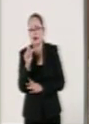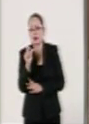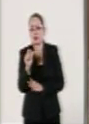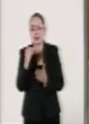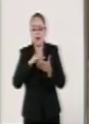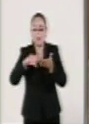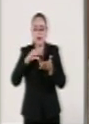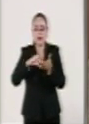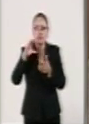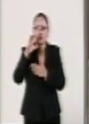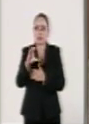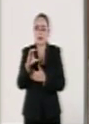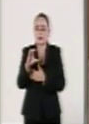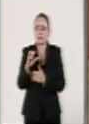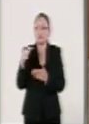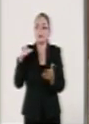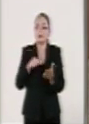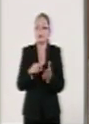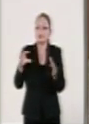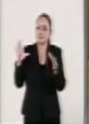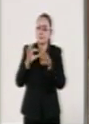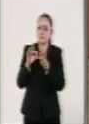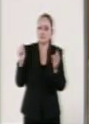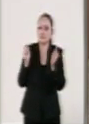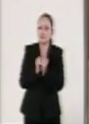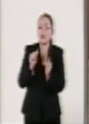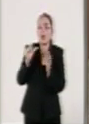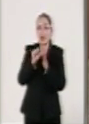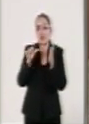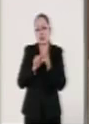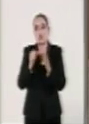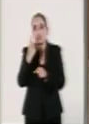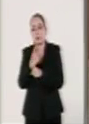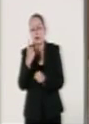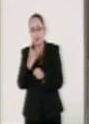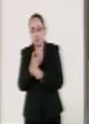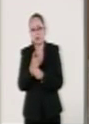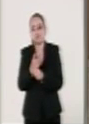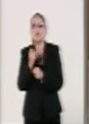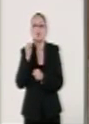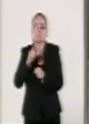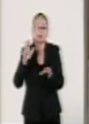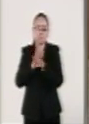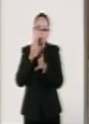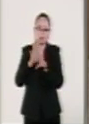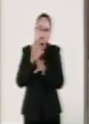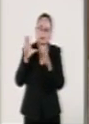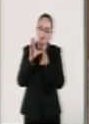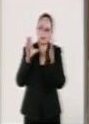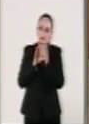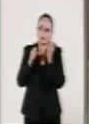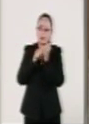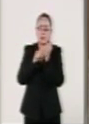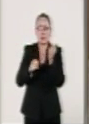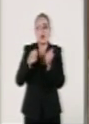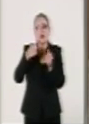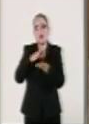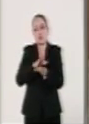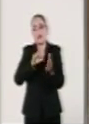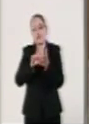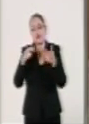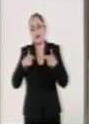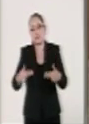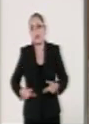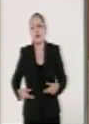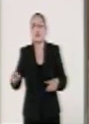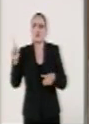C, en armonía y conjugación progresiva con el artículo primero de la reforma constitucional en materia de derechos humanos del